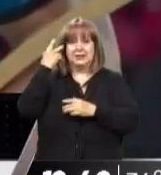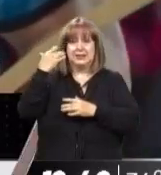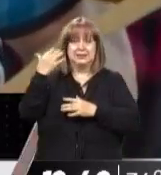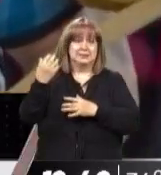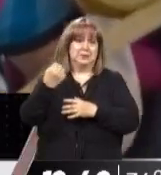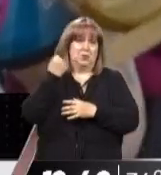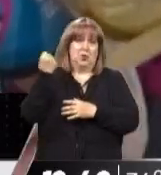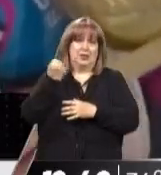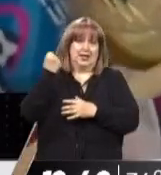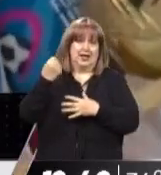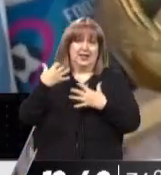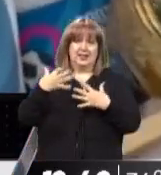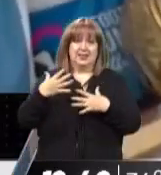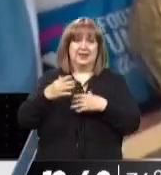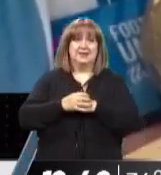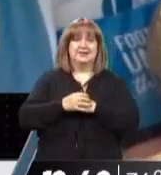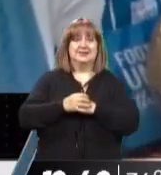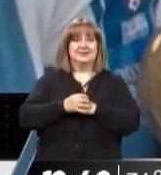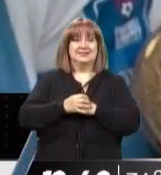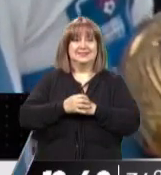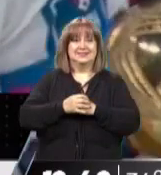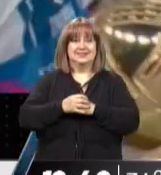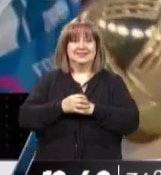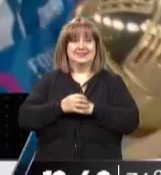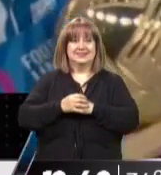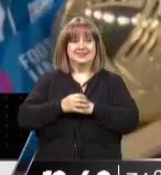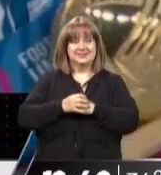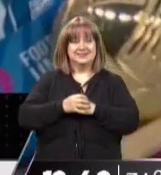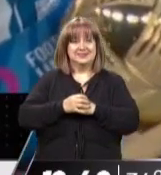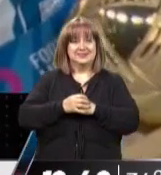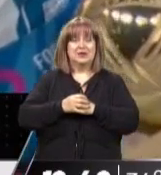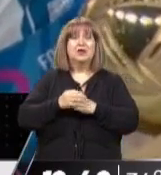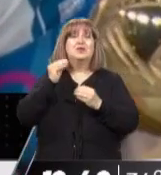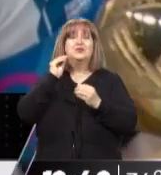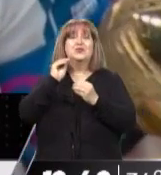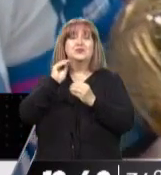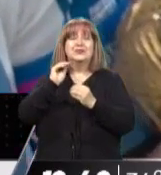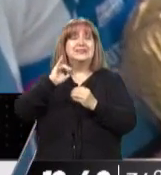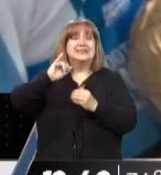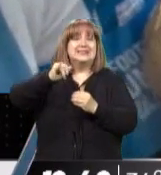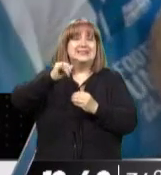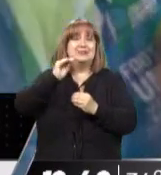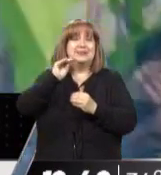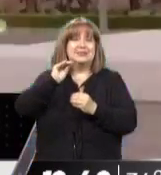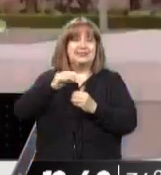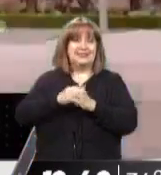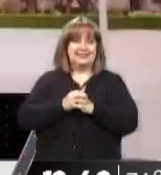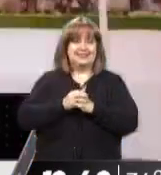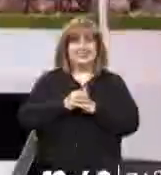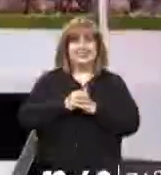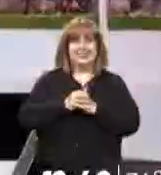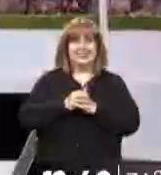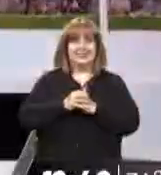tipo sensacional. Sí, sí, sí, besalo, sí, besalo, sí, papá.